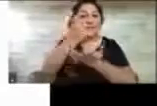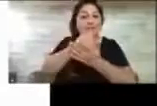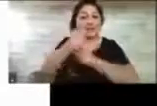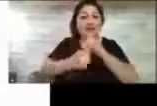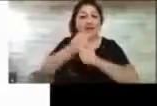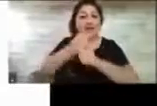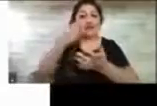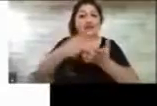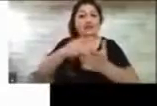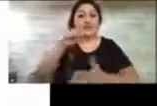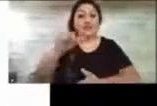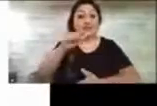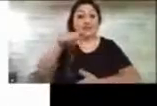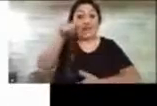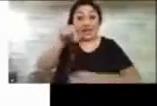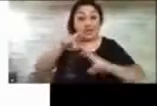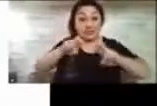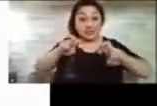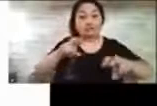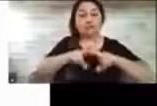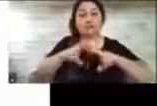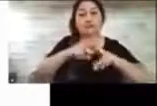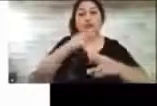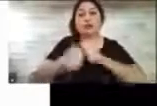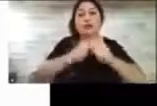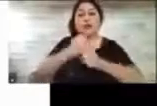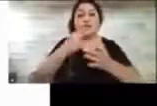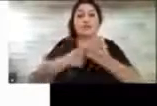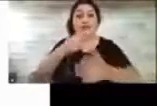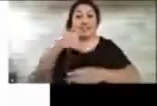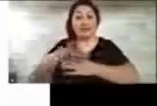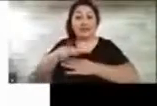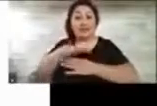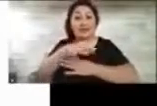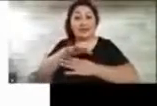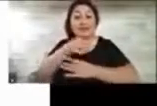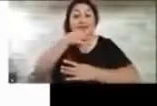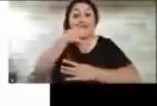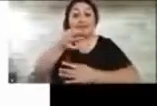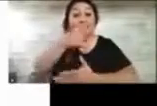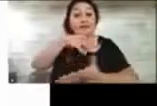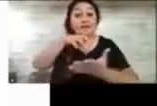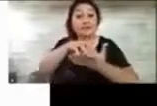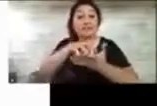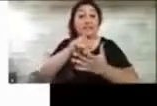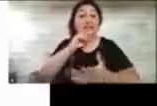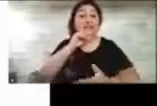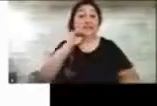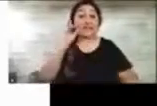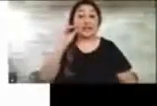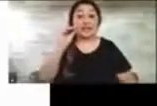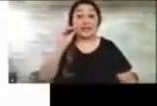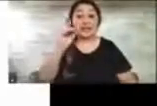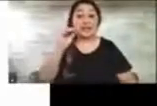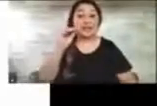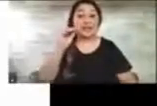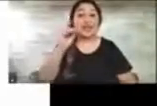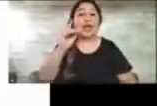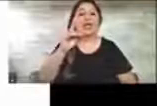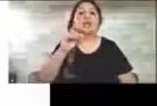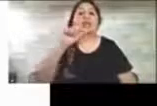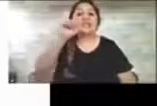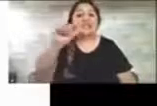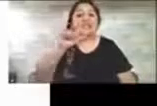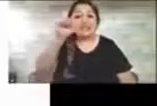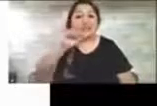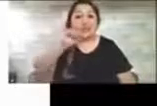elaboró en el 2015, e indica que la población chilena con algún grado de discapacidad alcanza el 16,7%, es